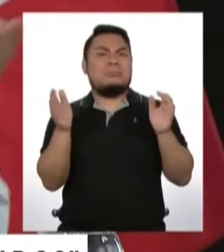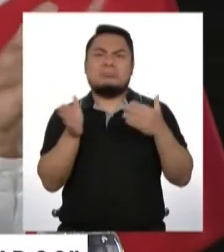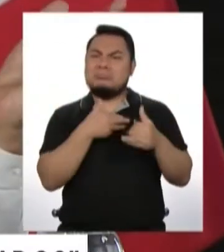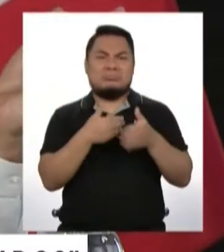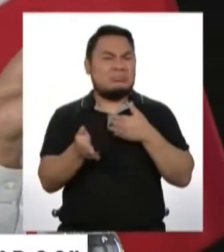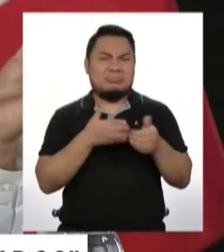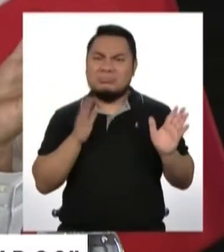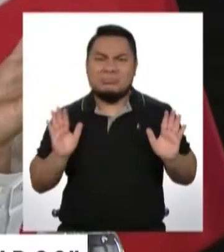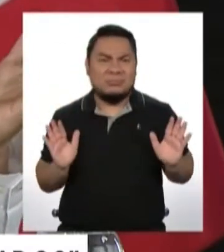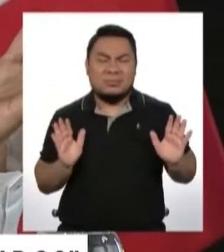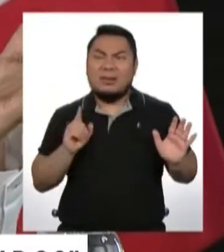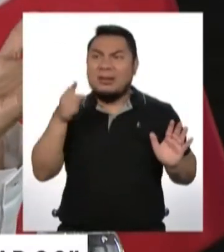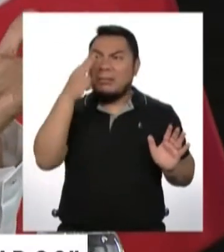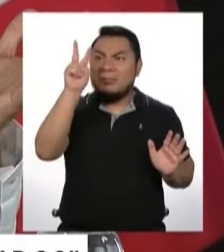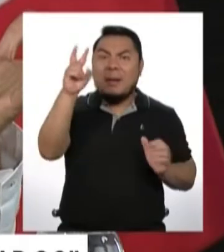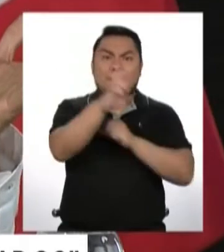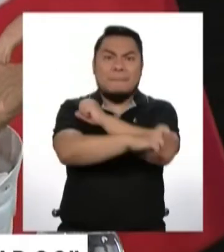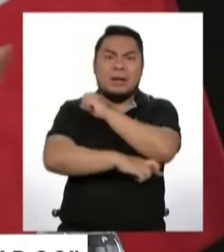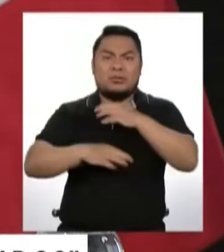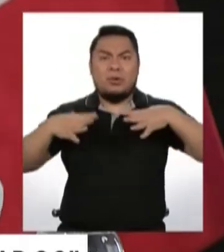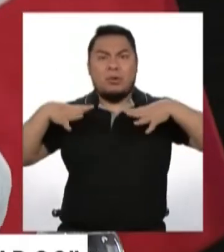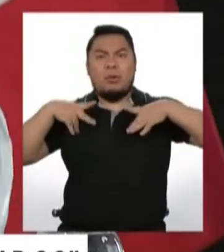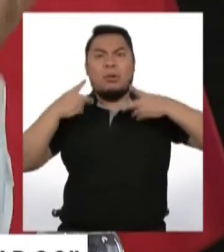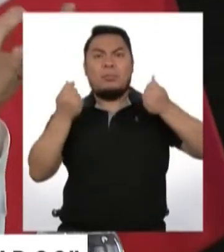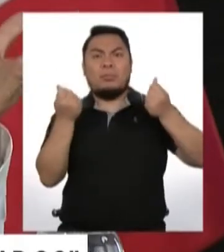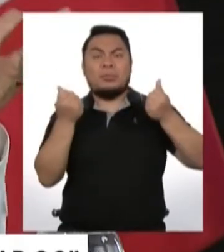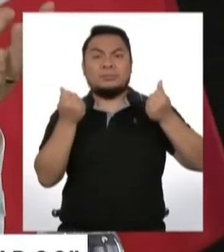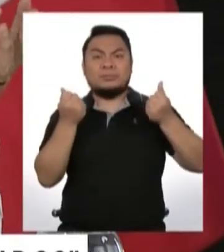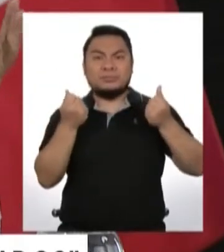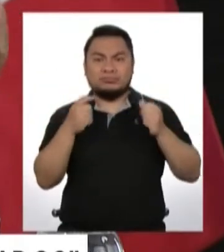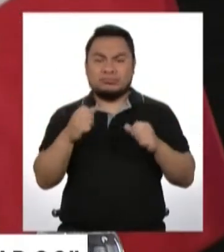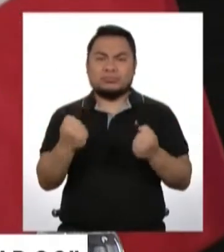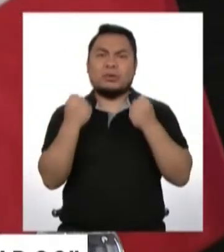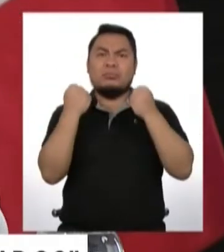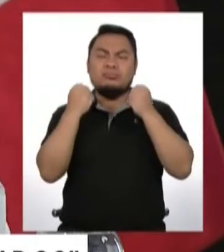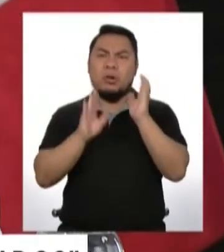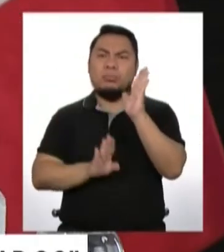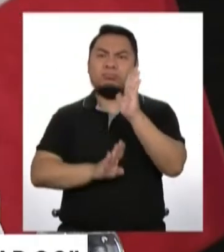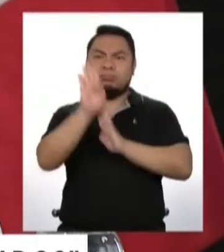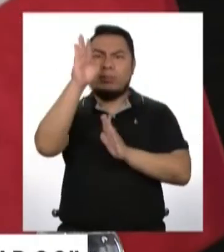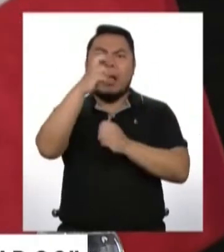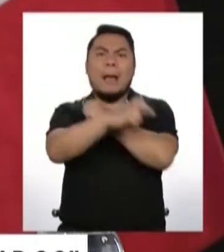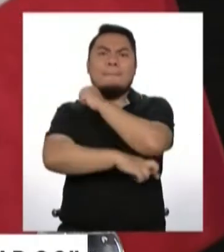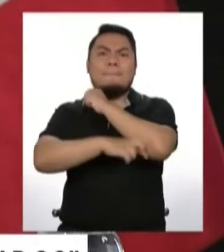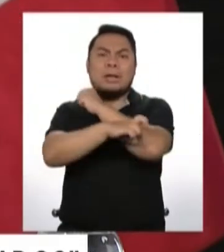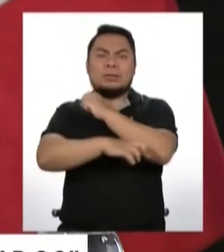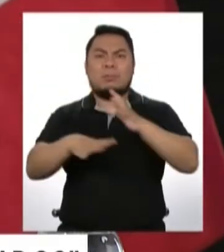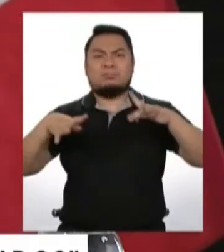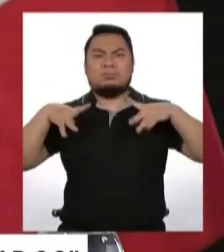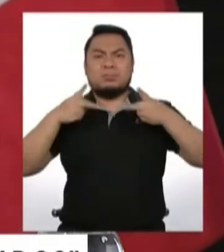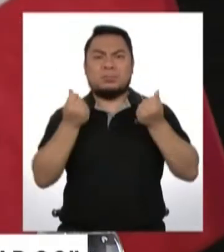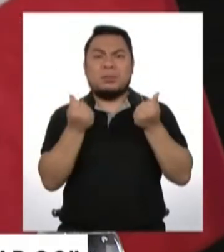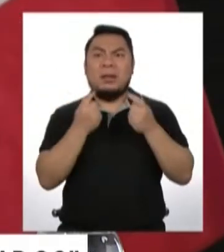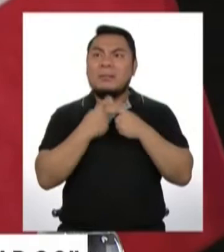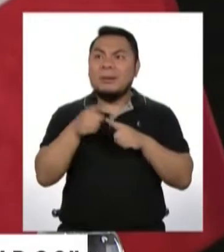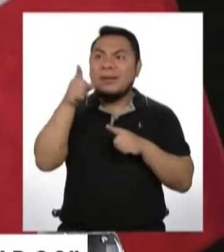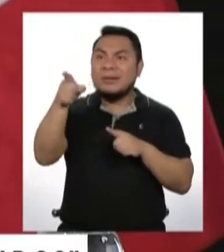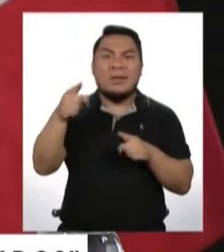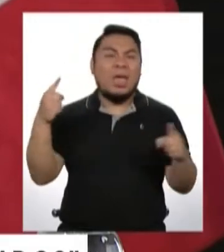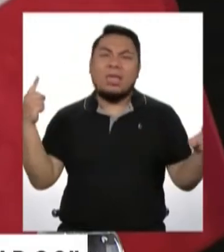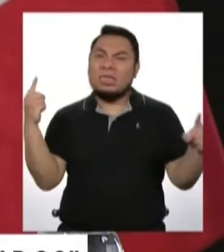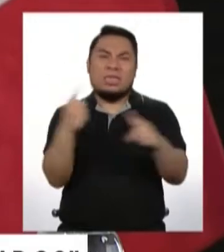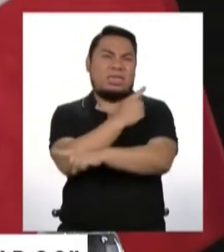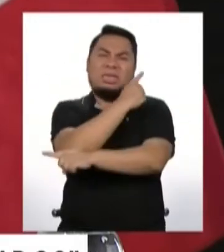Hay varios ejemplos, clarísimos. Primeras potencias del mundo, sumamente afectados. No es el poder